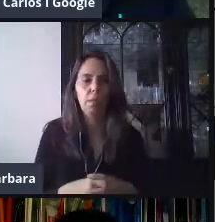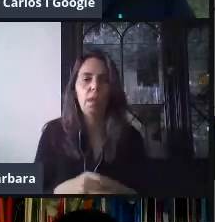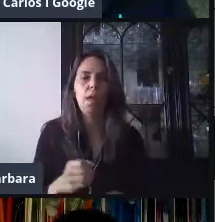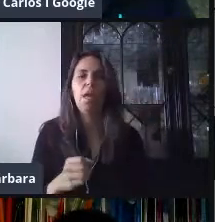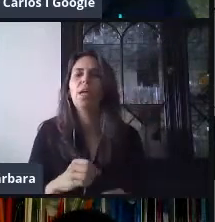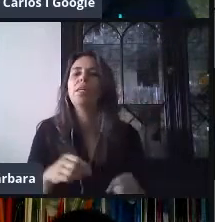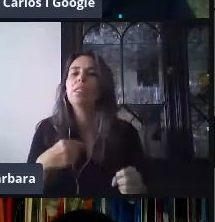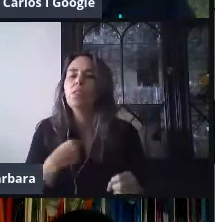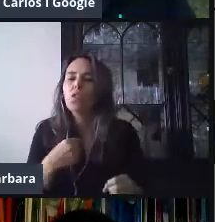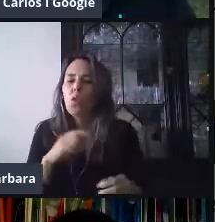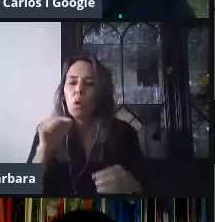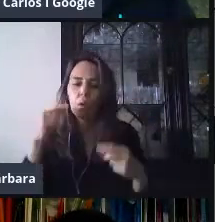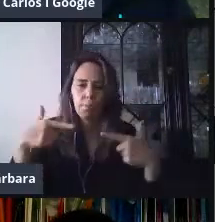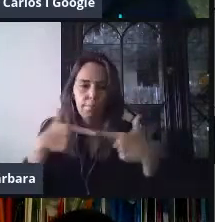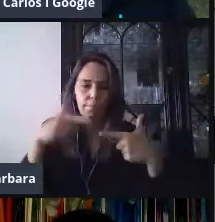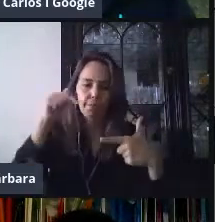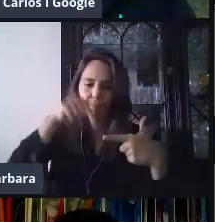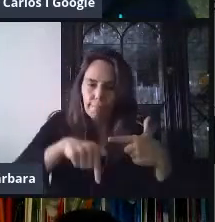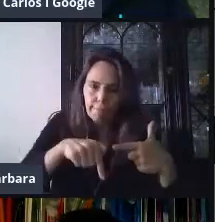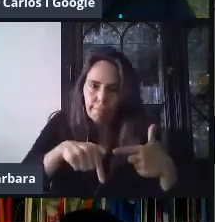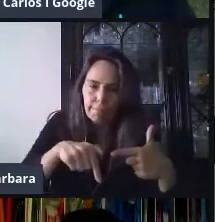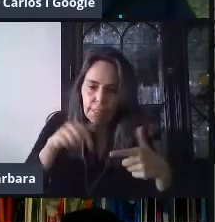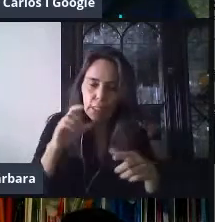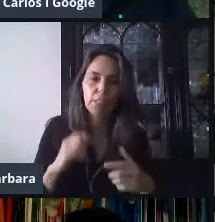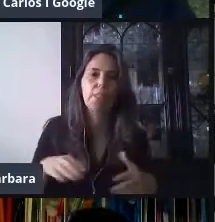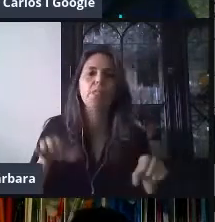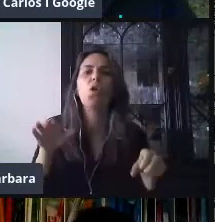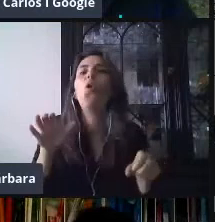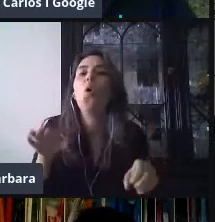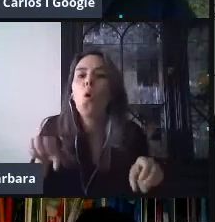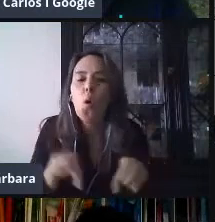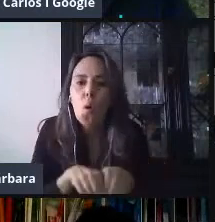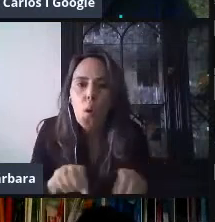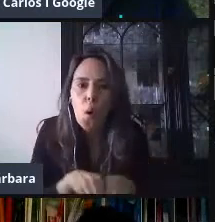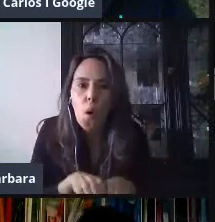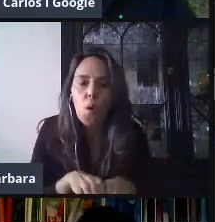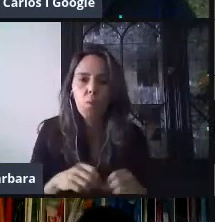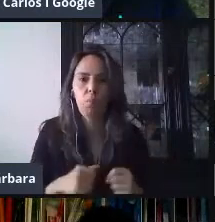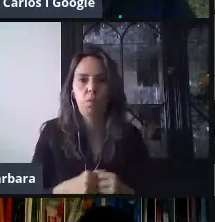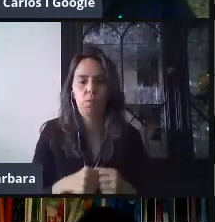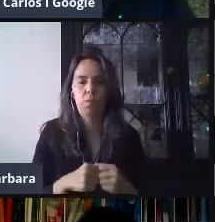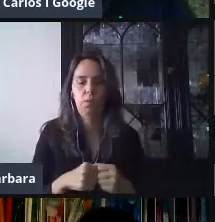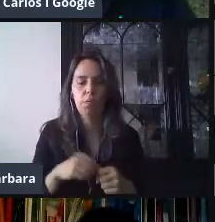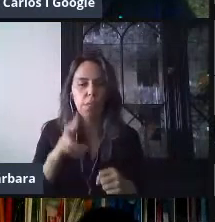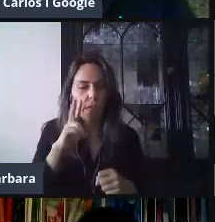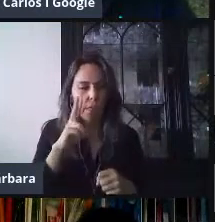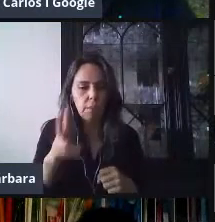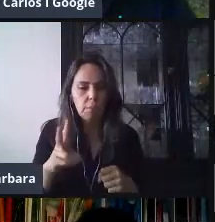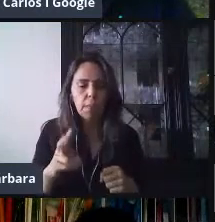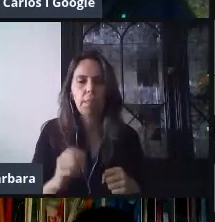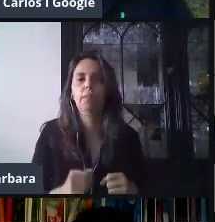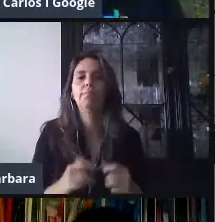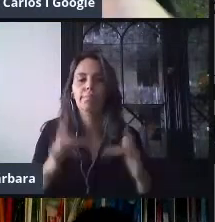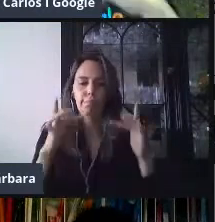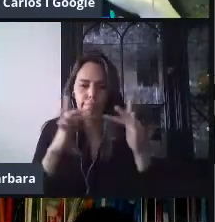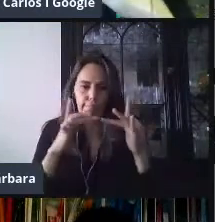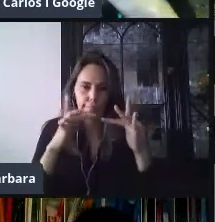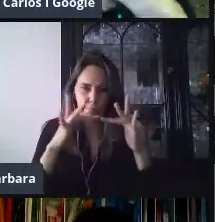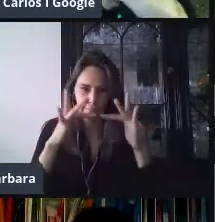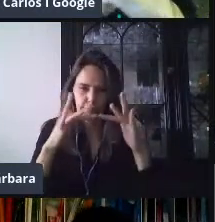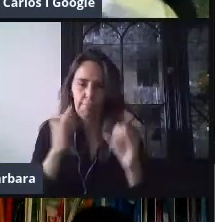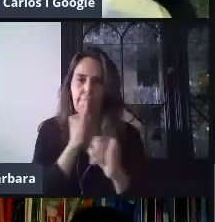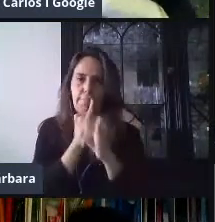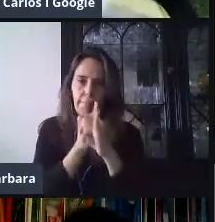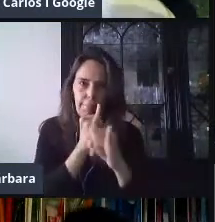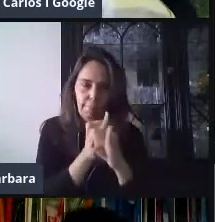formularios de Google y vamos a explorar la interfaz, la plataforma. Vamos a conocer las características de formularios y por qué nos van a